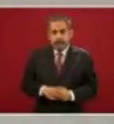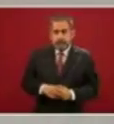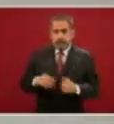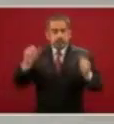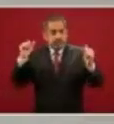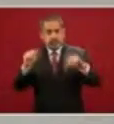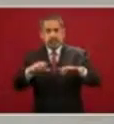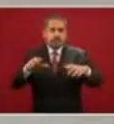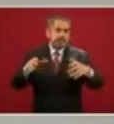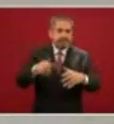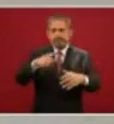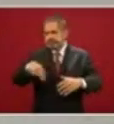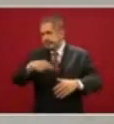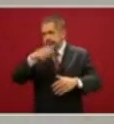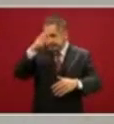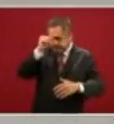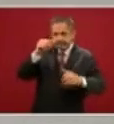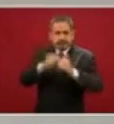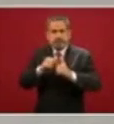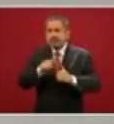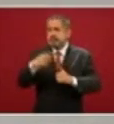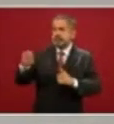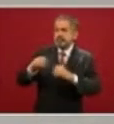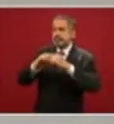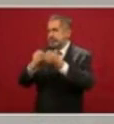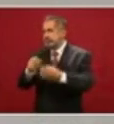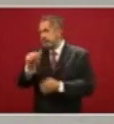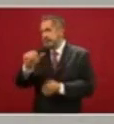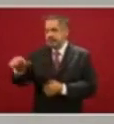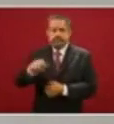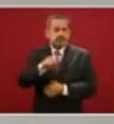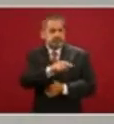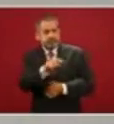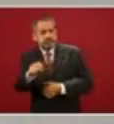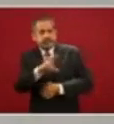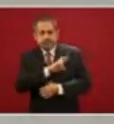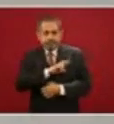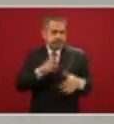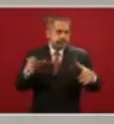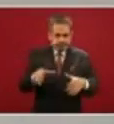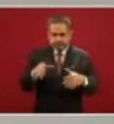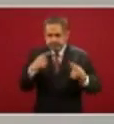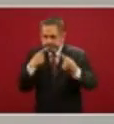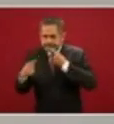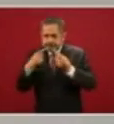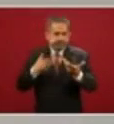encuentros y acuerdos con organizaciones sociales y con organizaciones privadas para